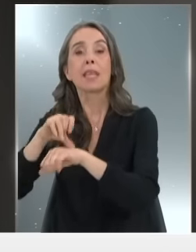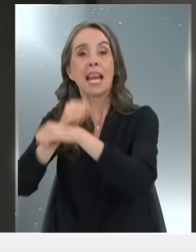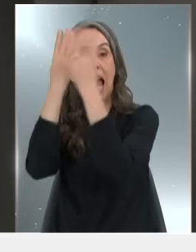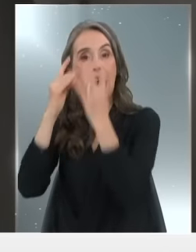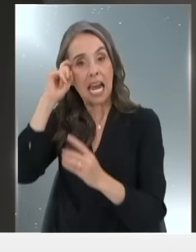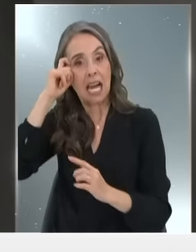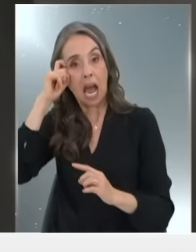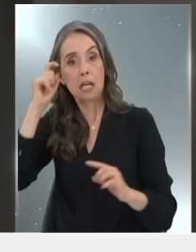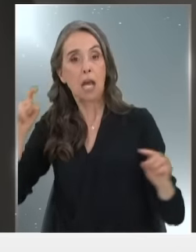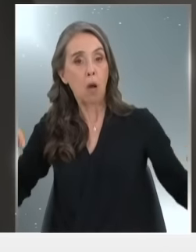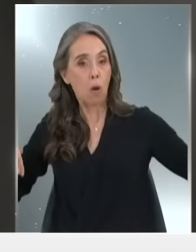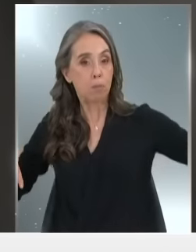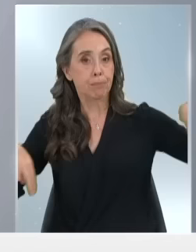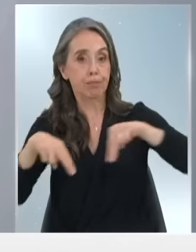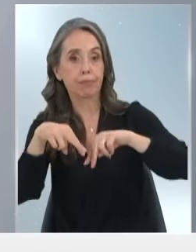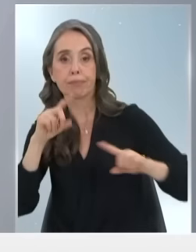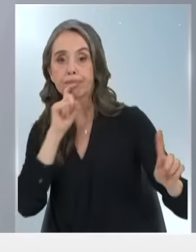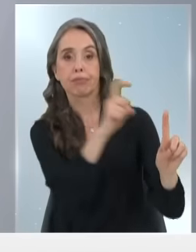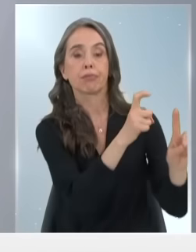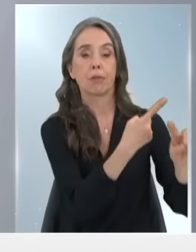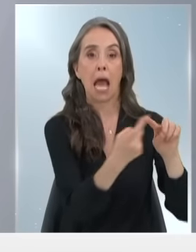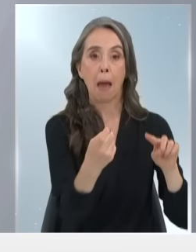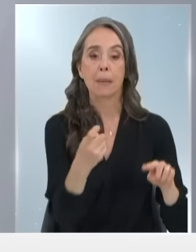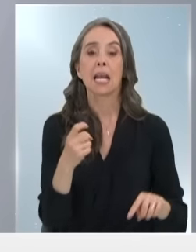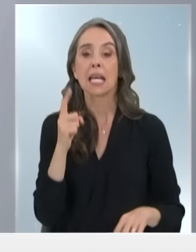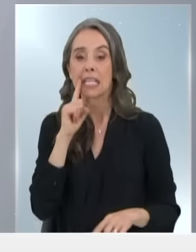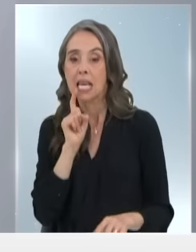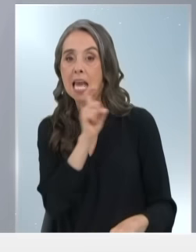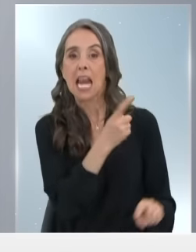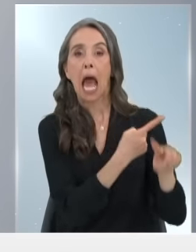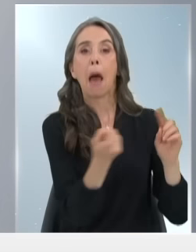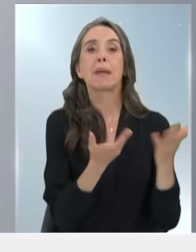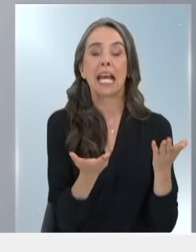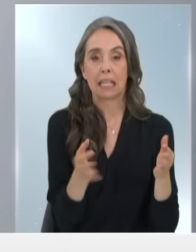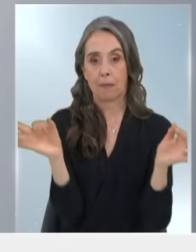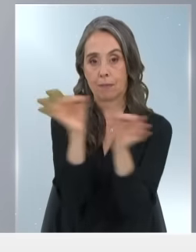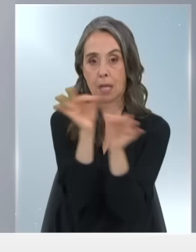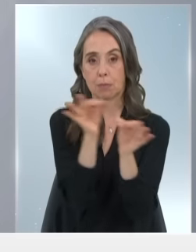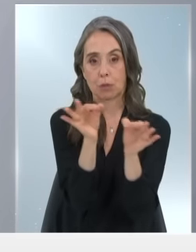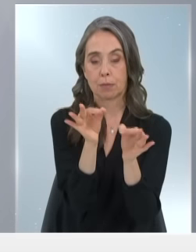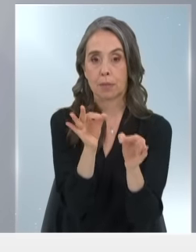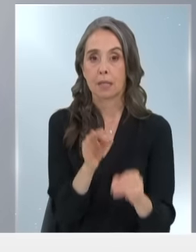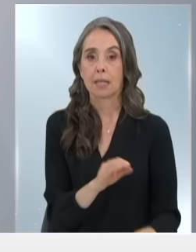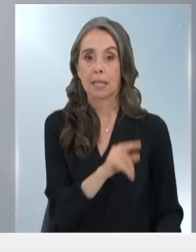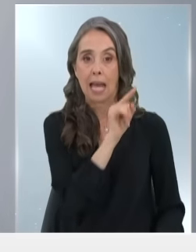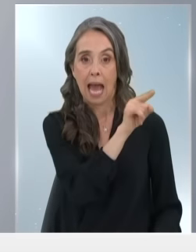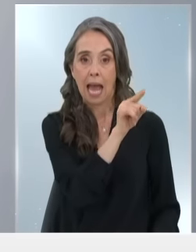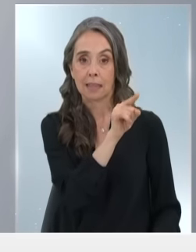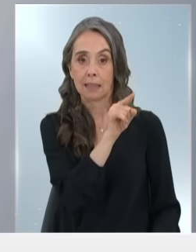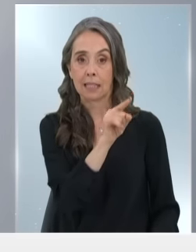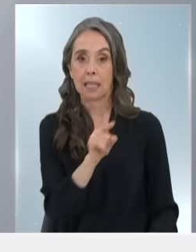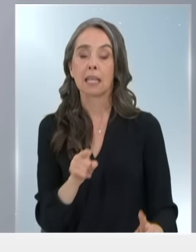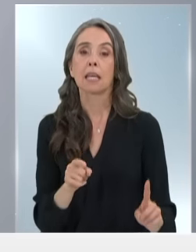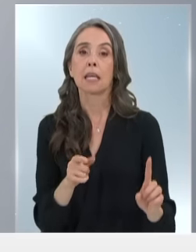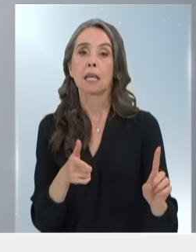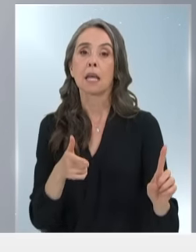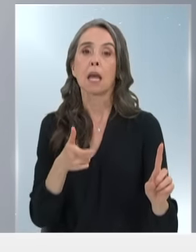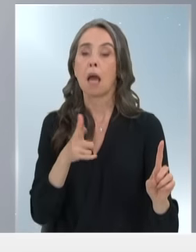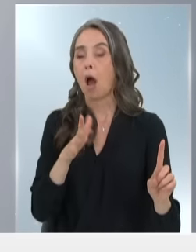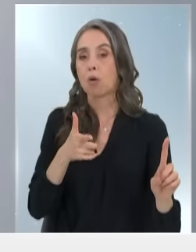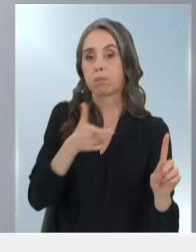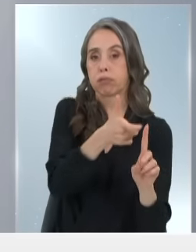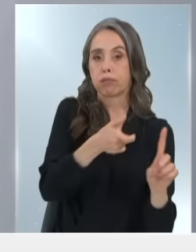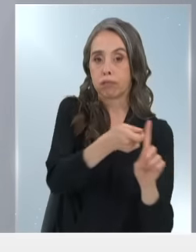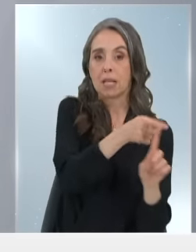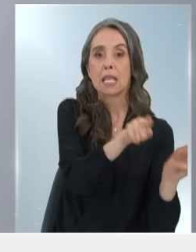va. La amenaza proferida consistió en lo siguiente: te vamos a poner la mano igual que tú se la pusiste